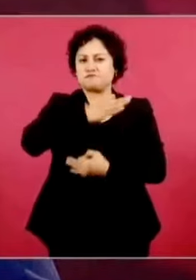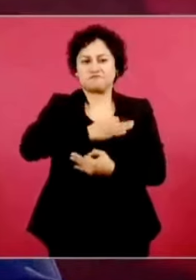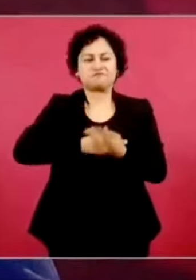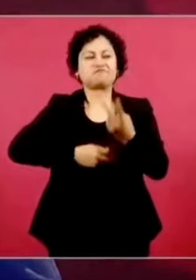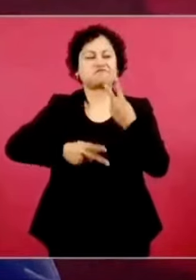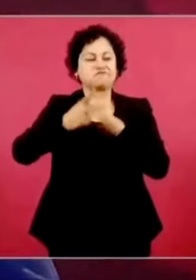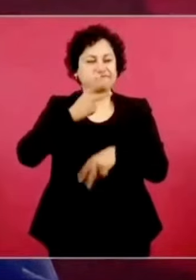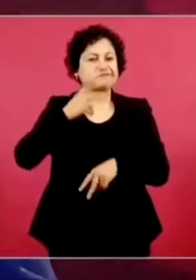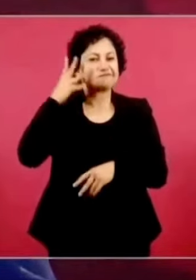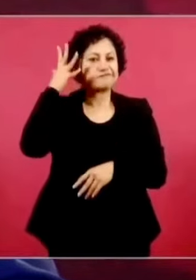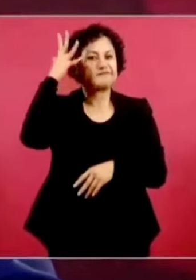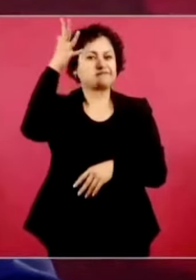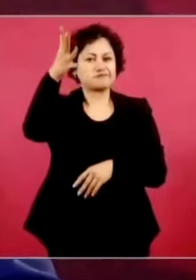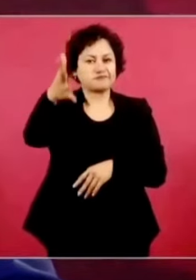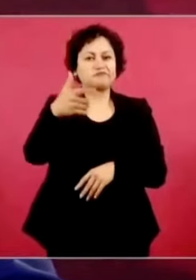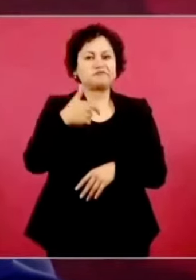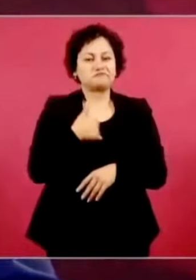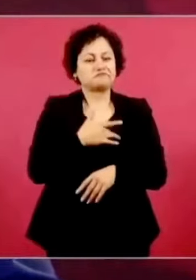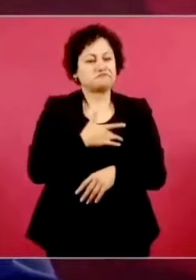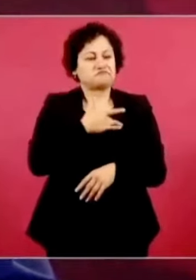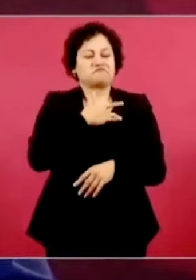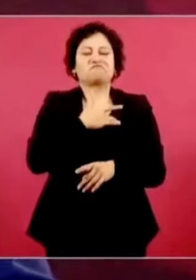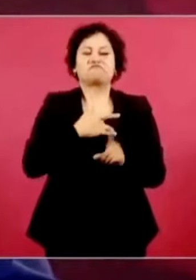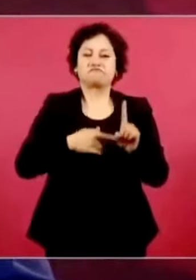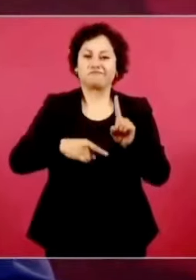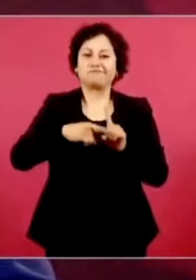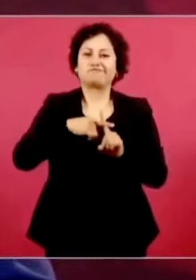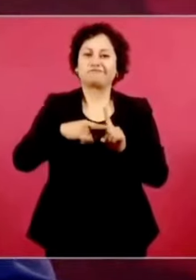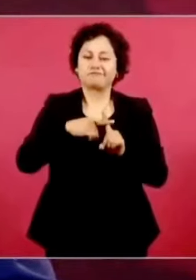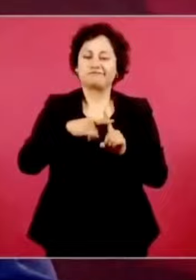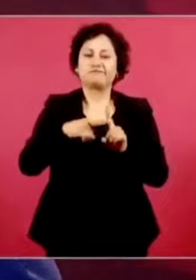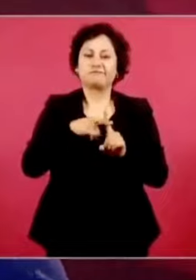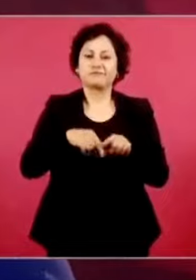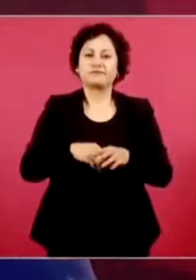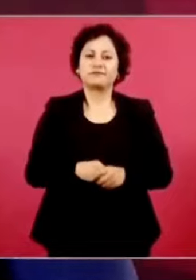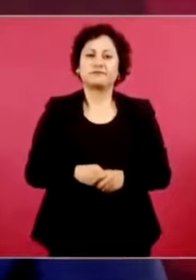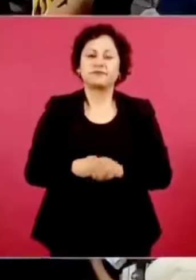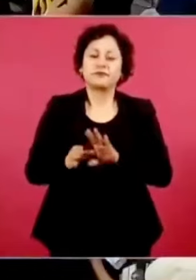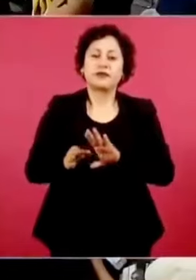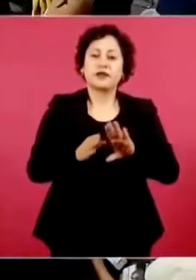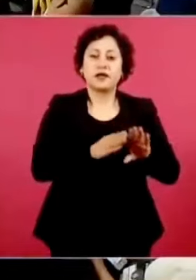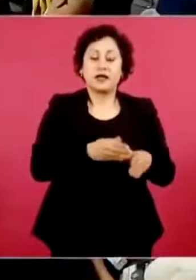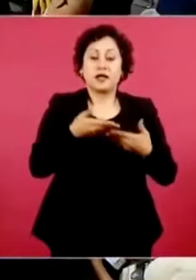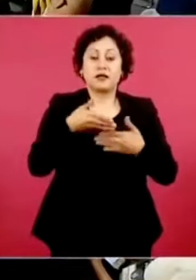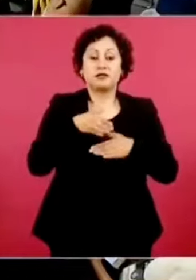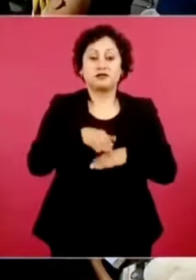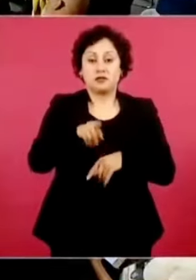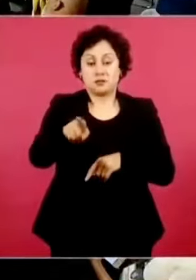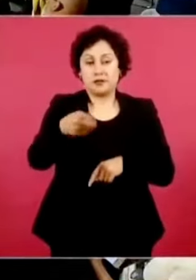Yo estoy optimista. Y acerca del relevo,